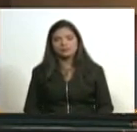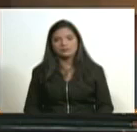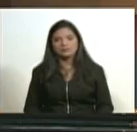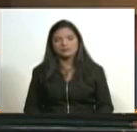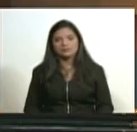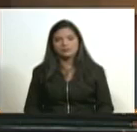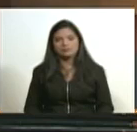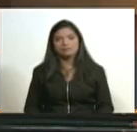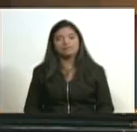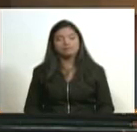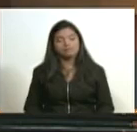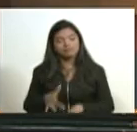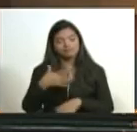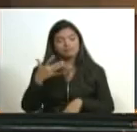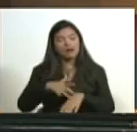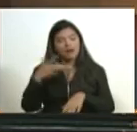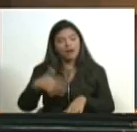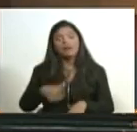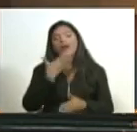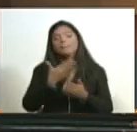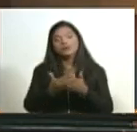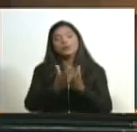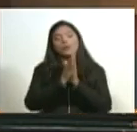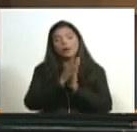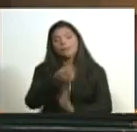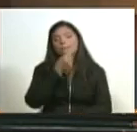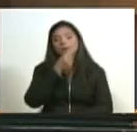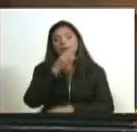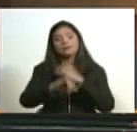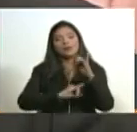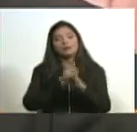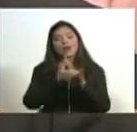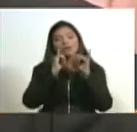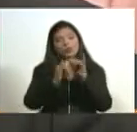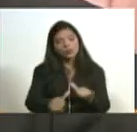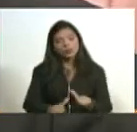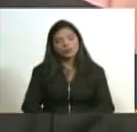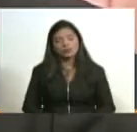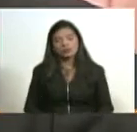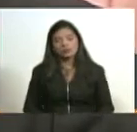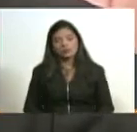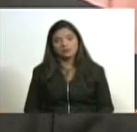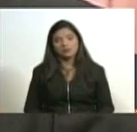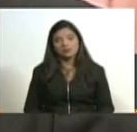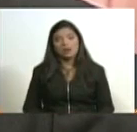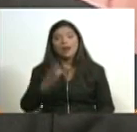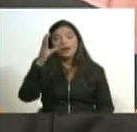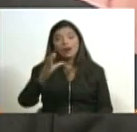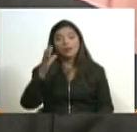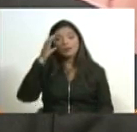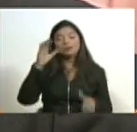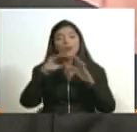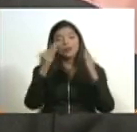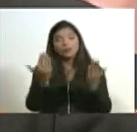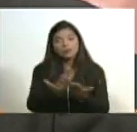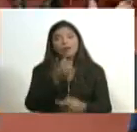Delitos, delitos electorales graves. Yo les pido a la prensa internacional que denuncien esto. La conciencia mundial, ¿vale? Tiene